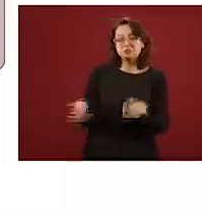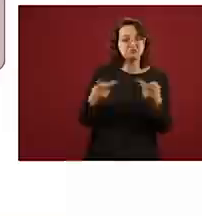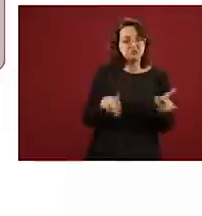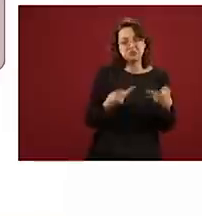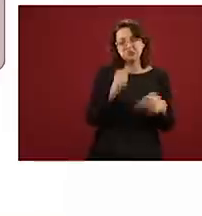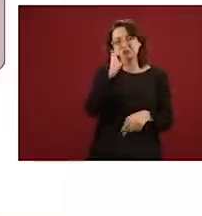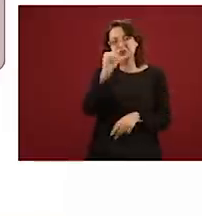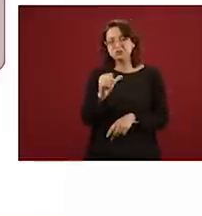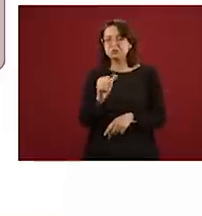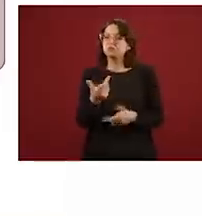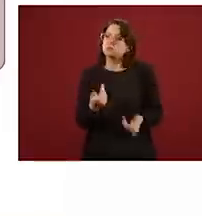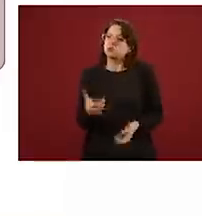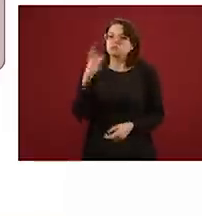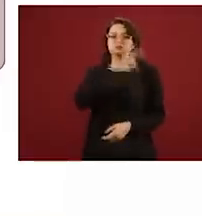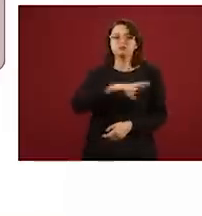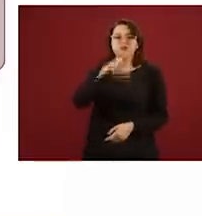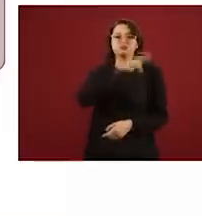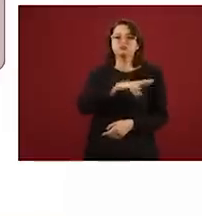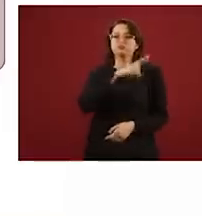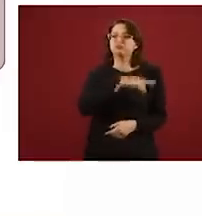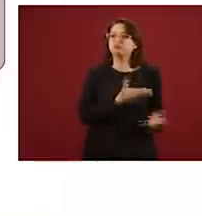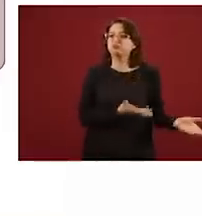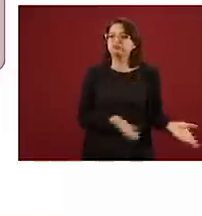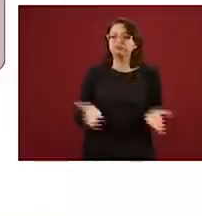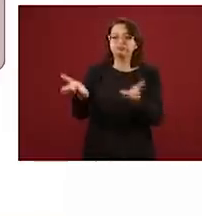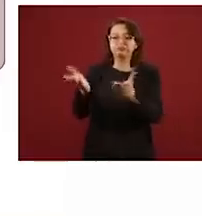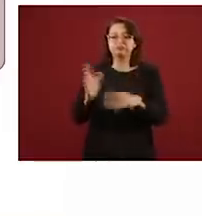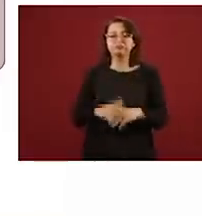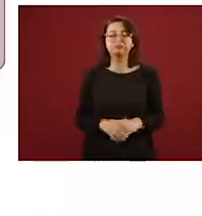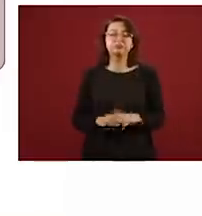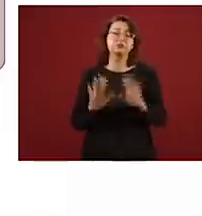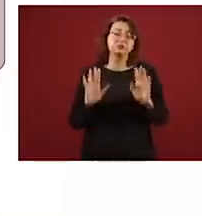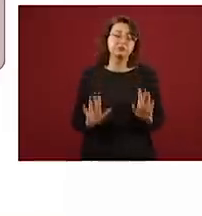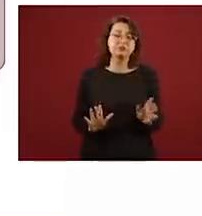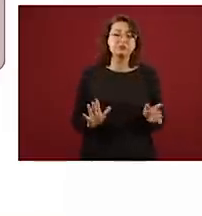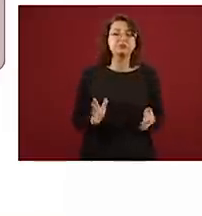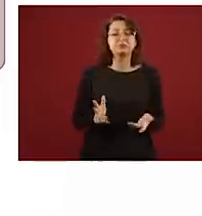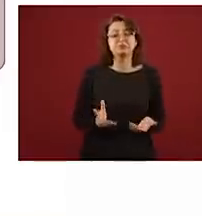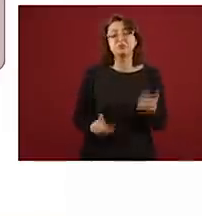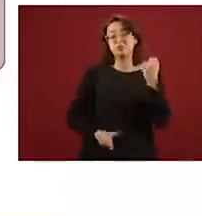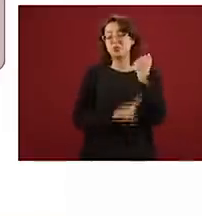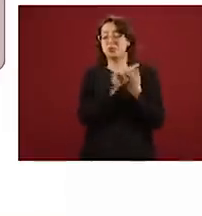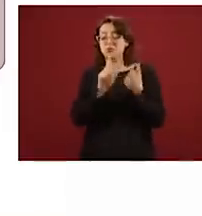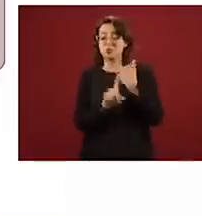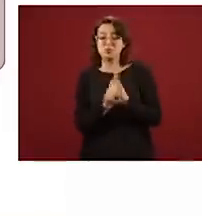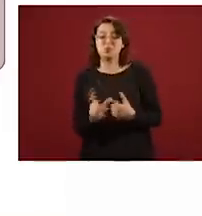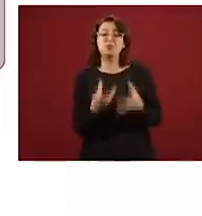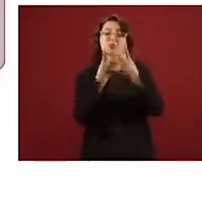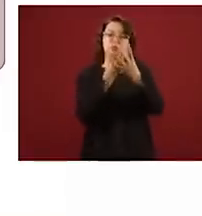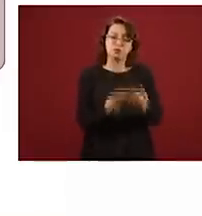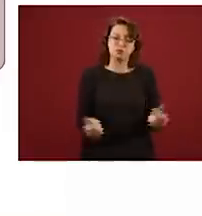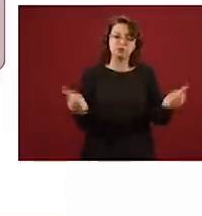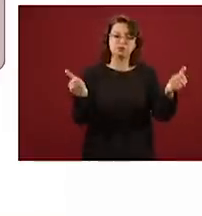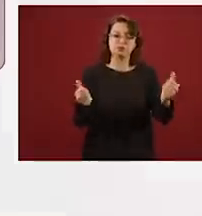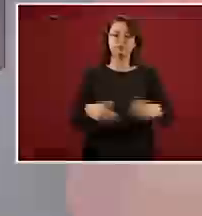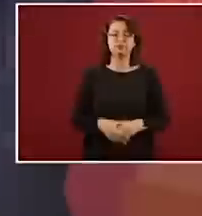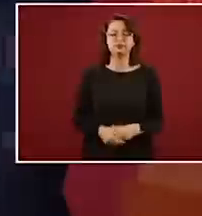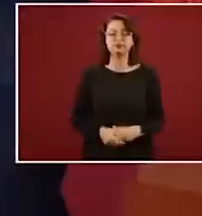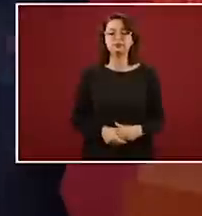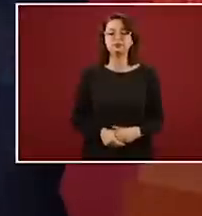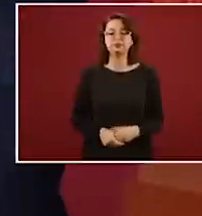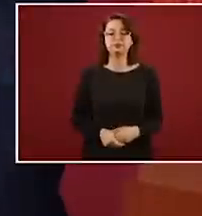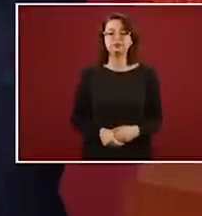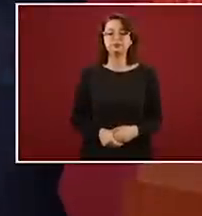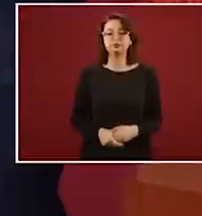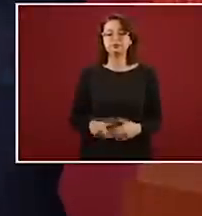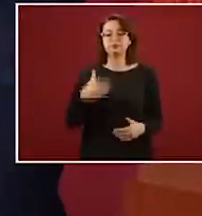la renta del activo y con eso tratar de darle una solución a esta iniciativa del presidente. Por